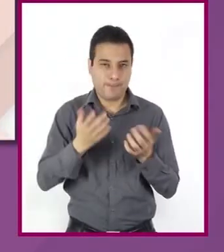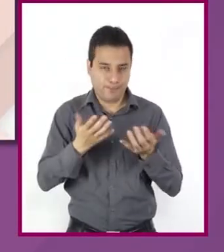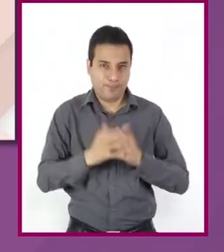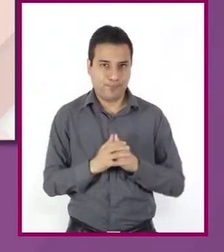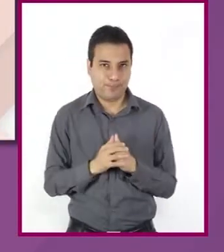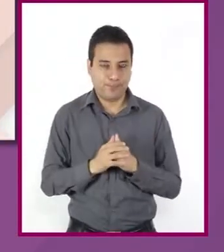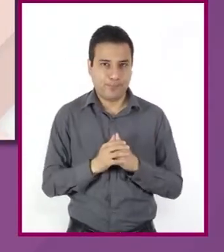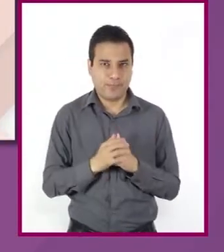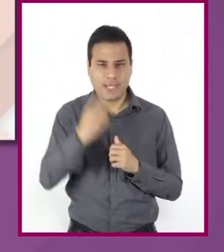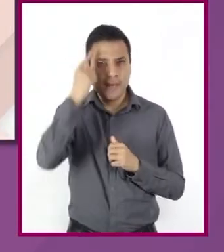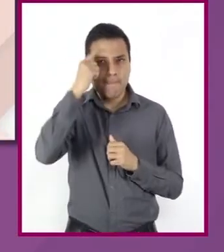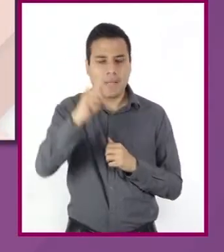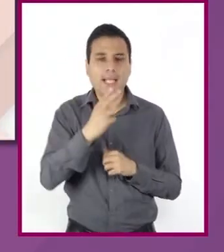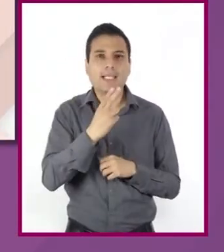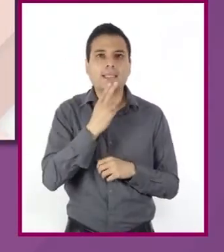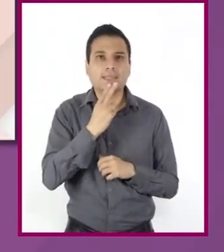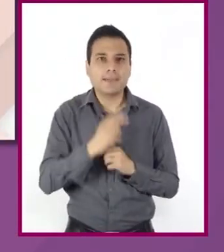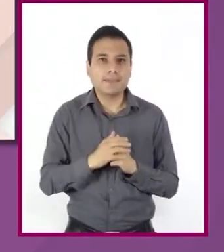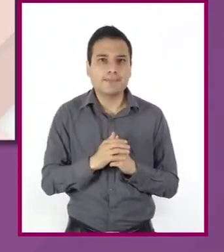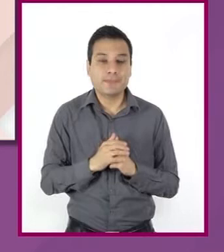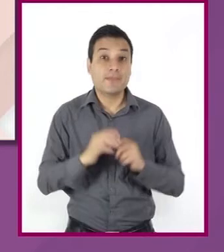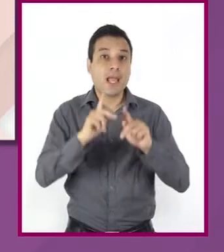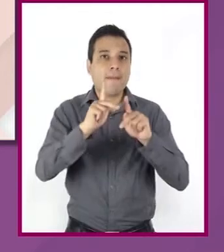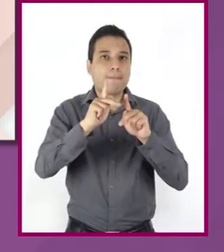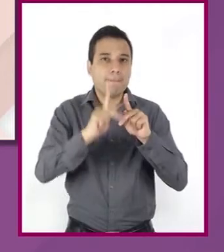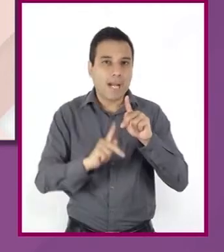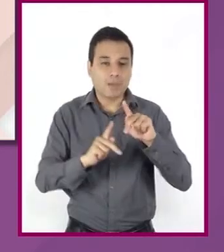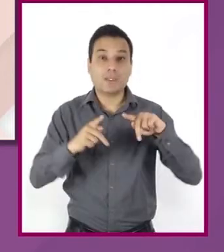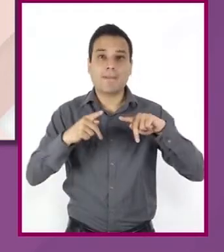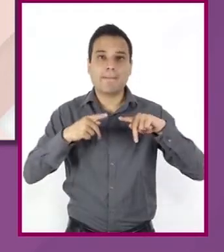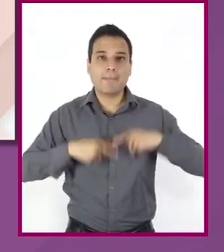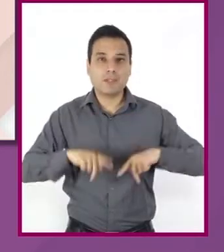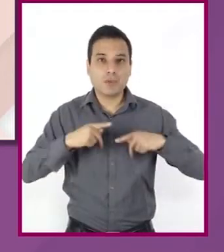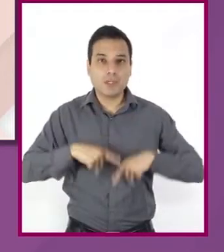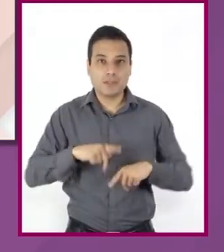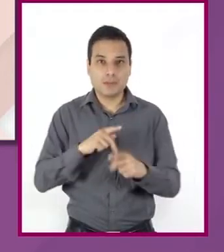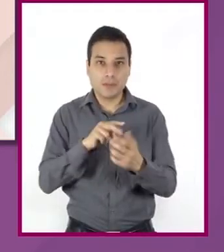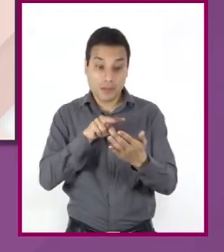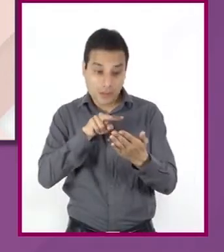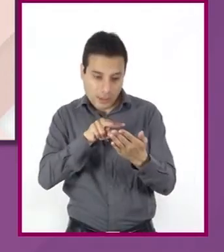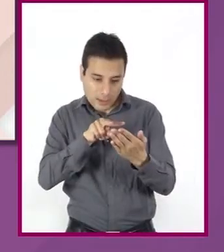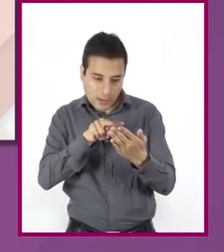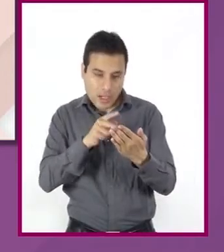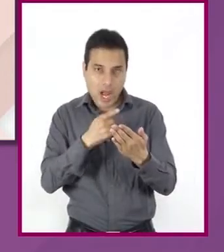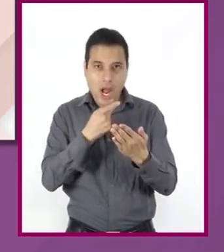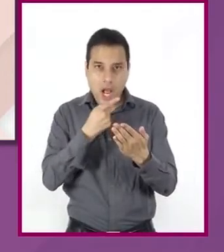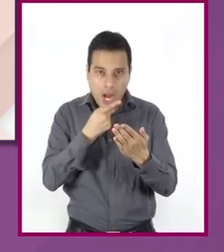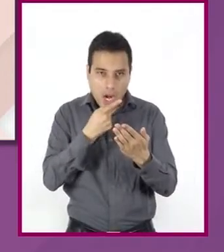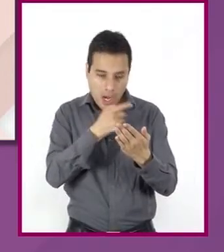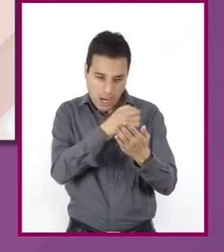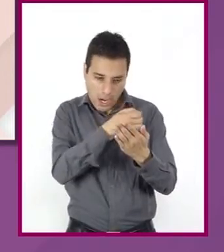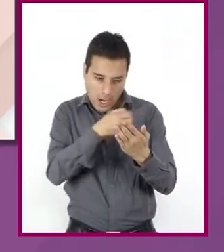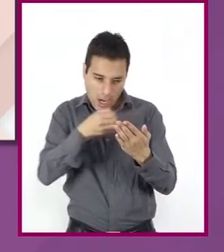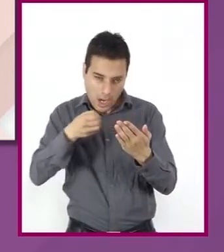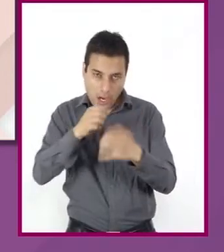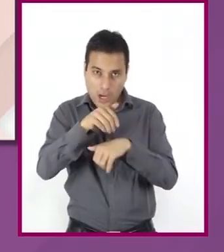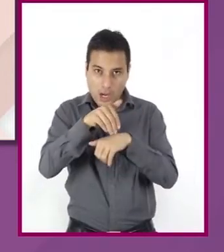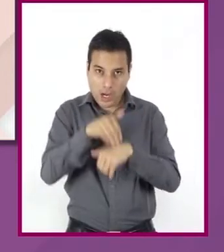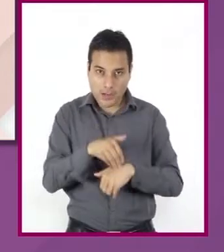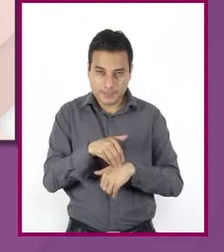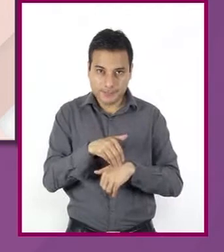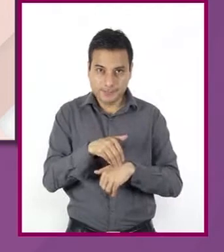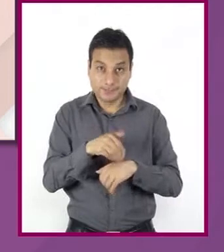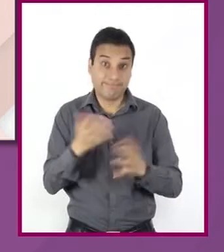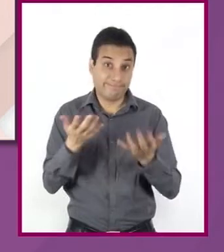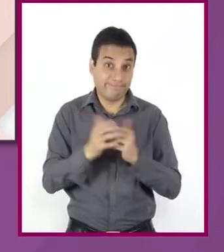Sirven para marcar las pausas y la entonación con la que deben leerse los enunciados, organizar el discurso y